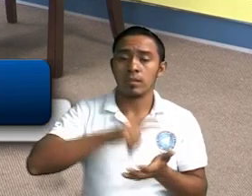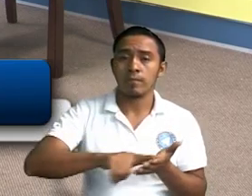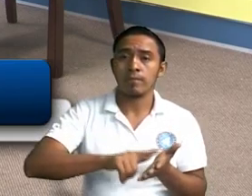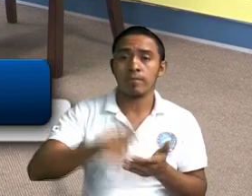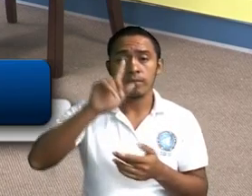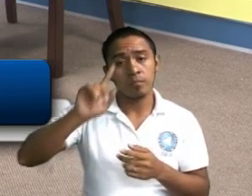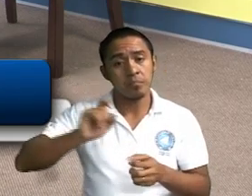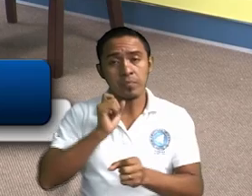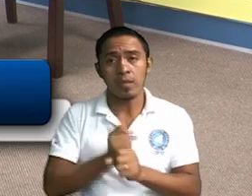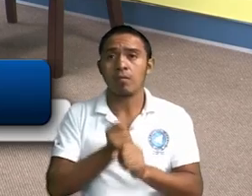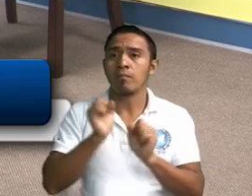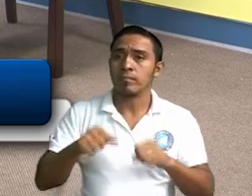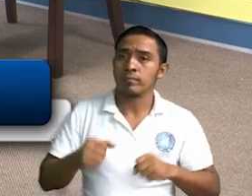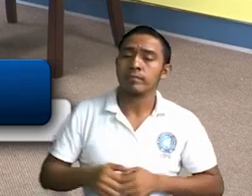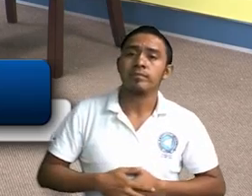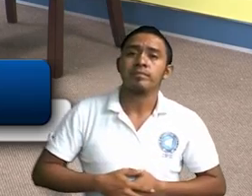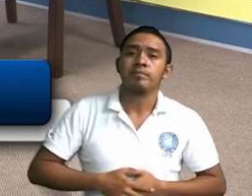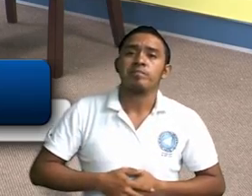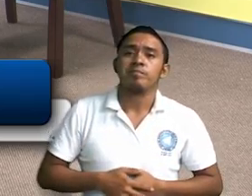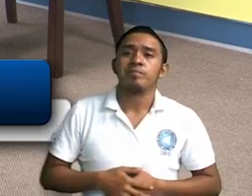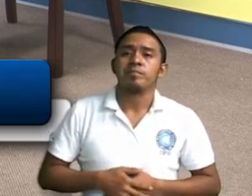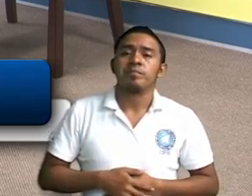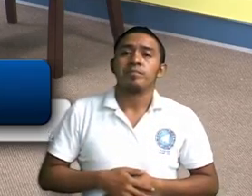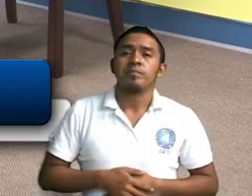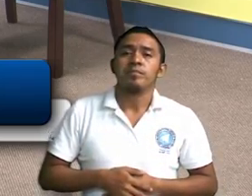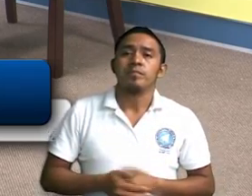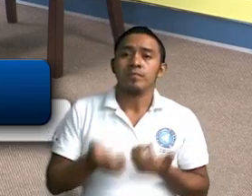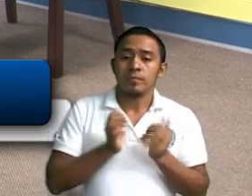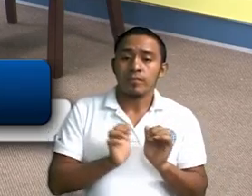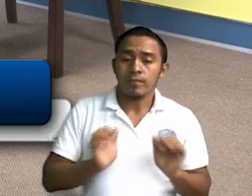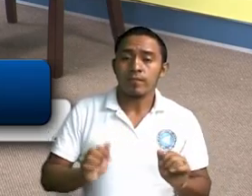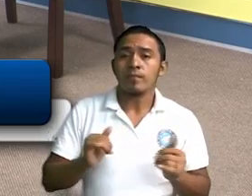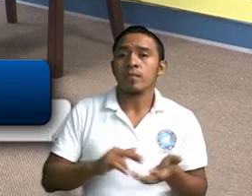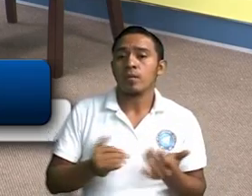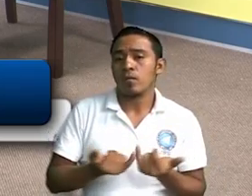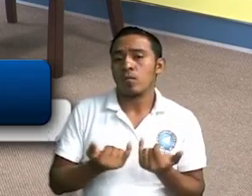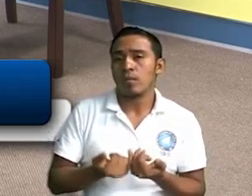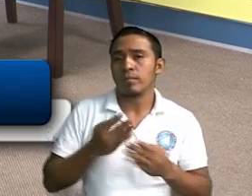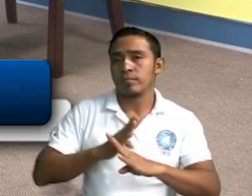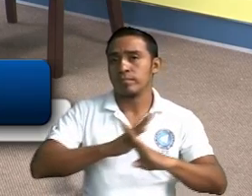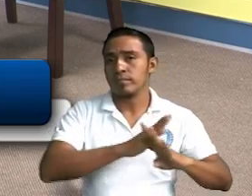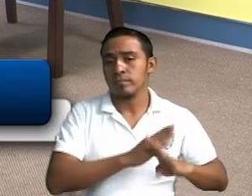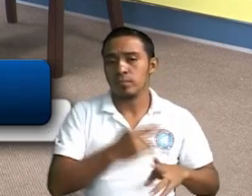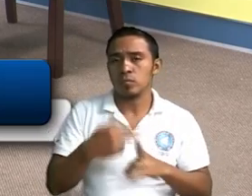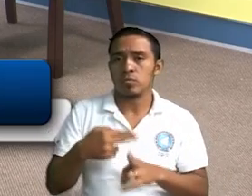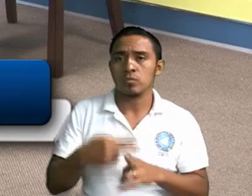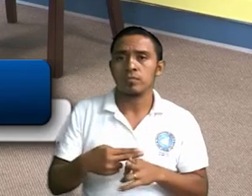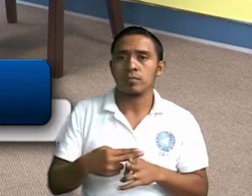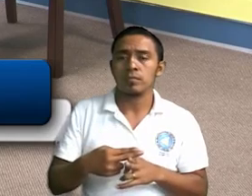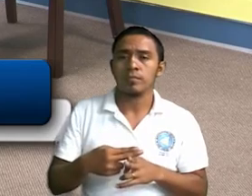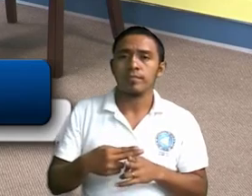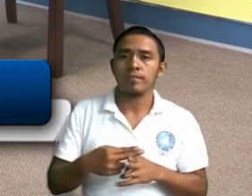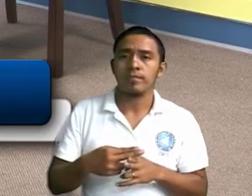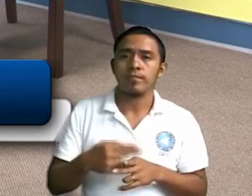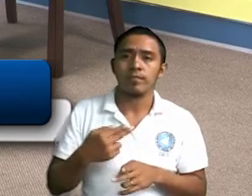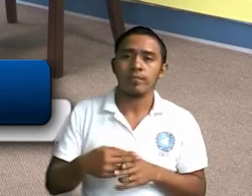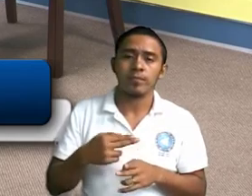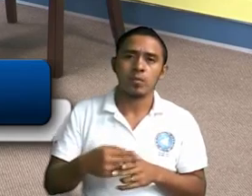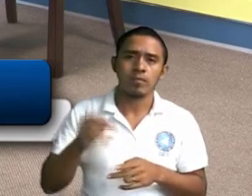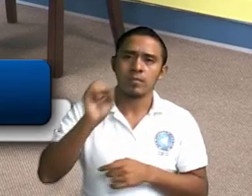año también hay una parte de los niños que es la parte preventiva por ejemplo en los niños se llama se pueden colocar algo que se llama